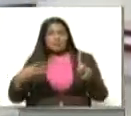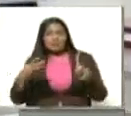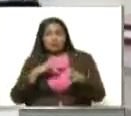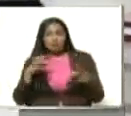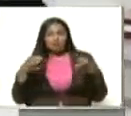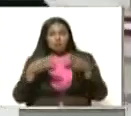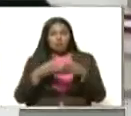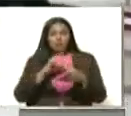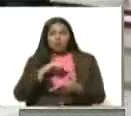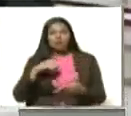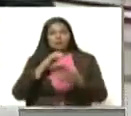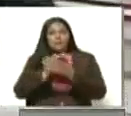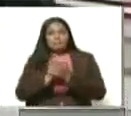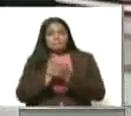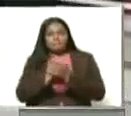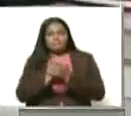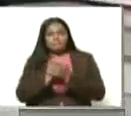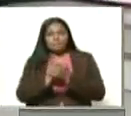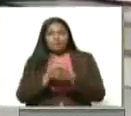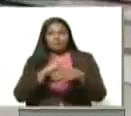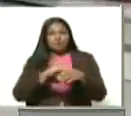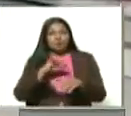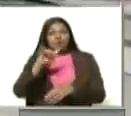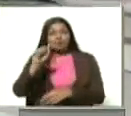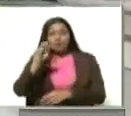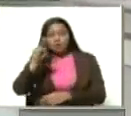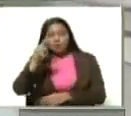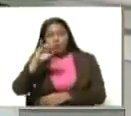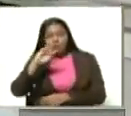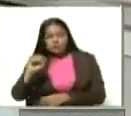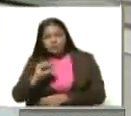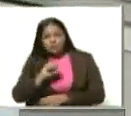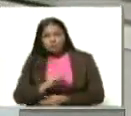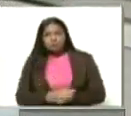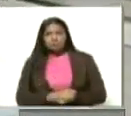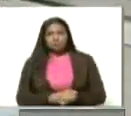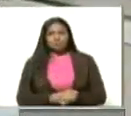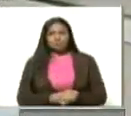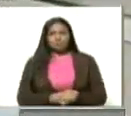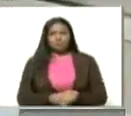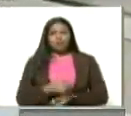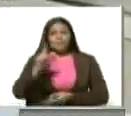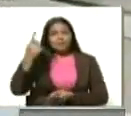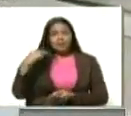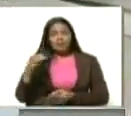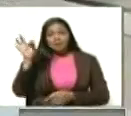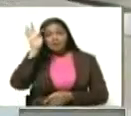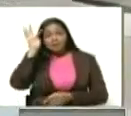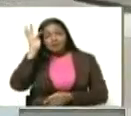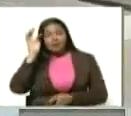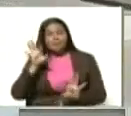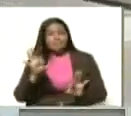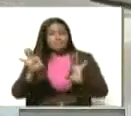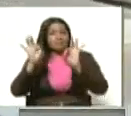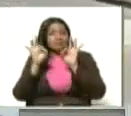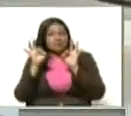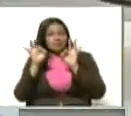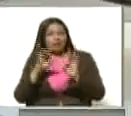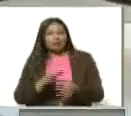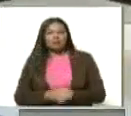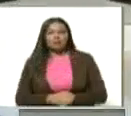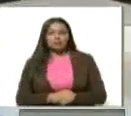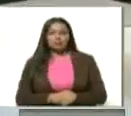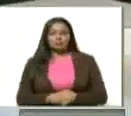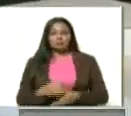gran compañera, la doctora Yauris Mejías. También tenemos la Fiscalía Especial desde